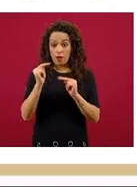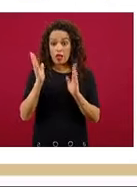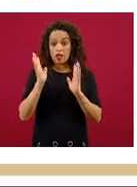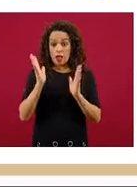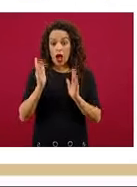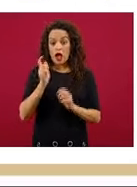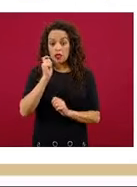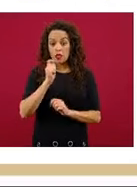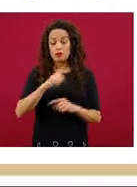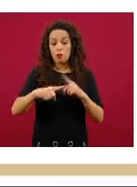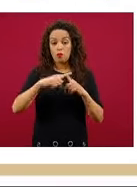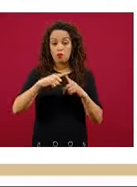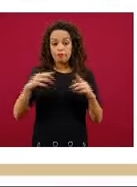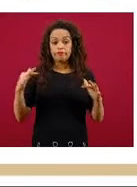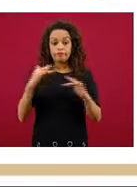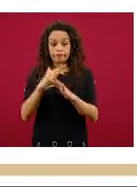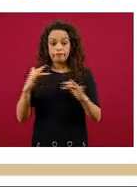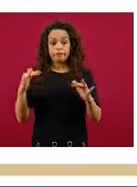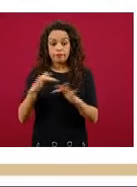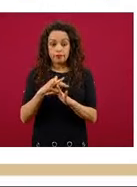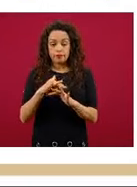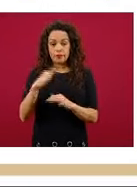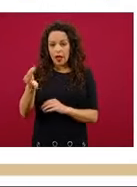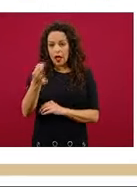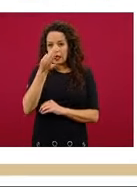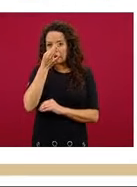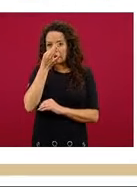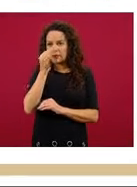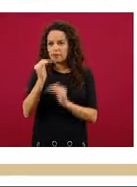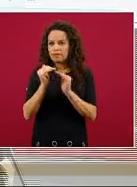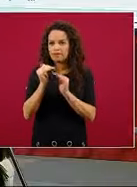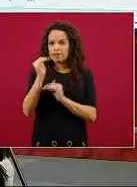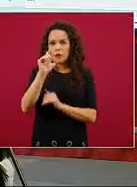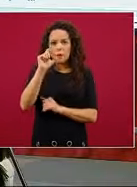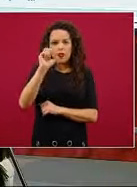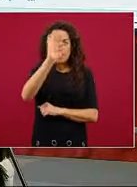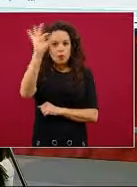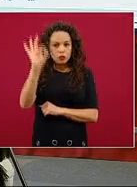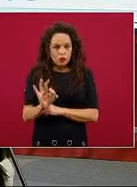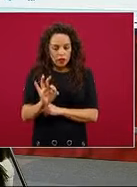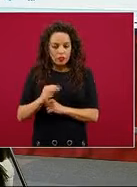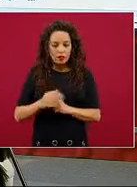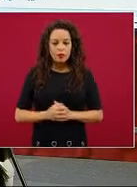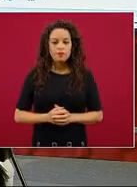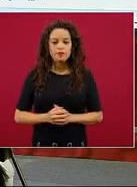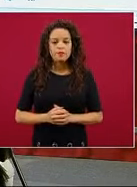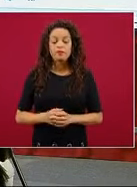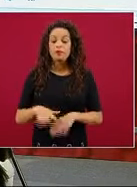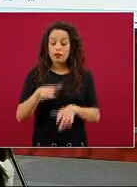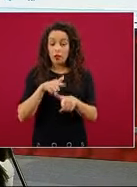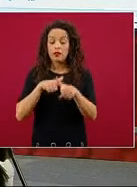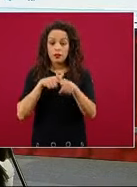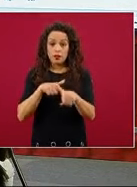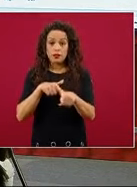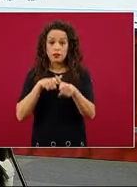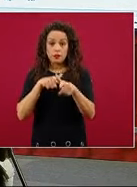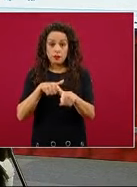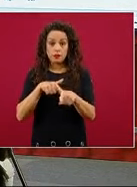movilidad positiva, inclusive casi llegando a más 20%, también ha mantenido